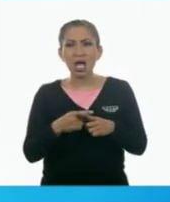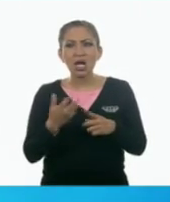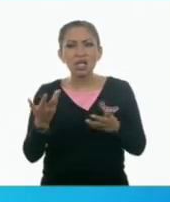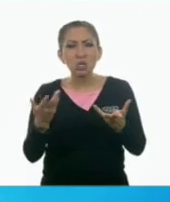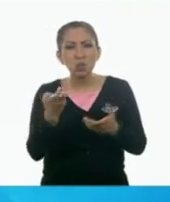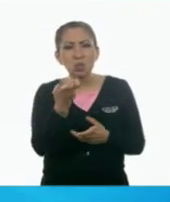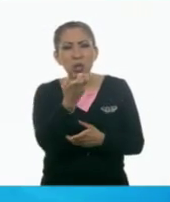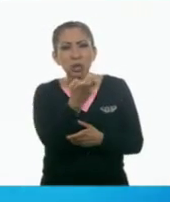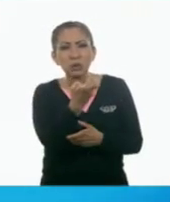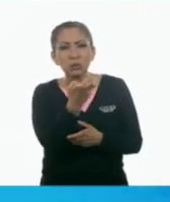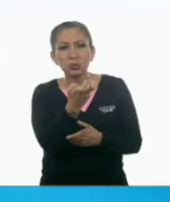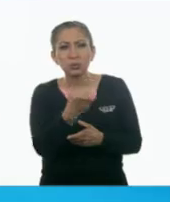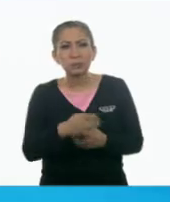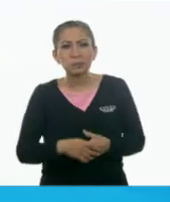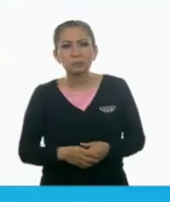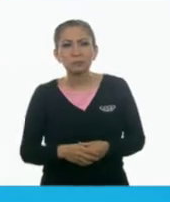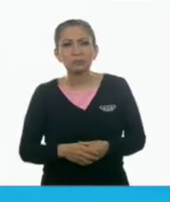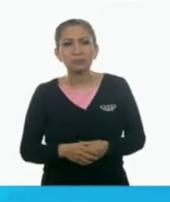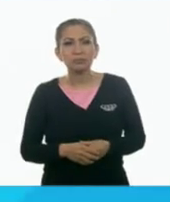atrevió?